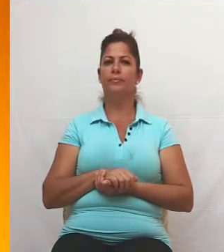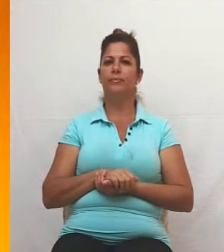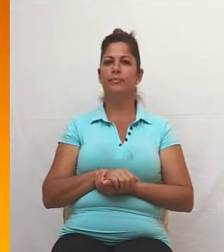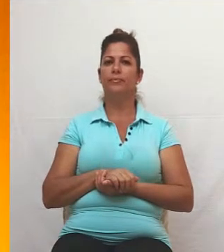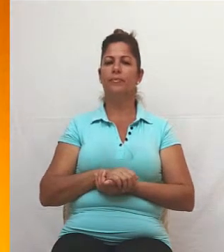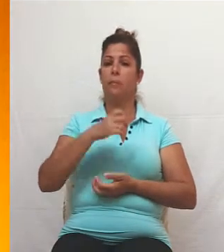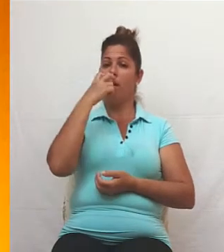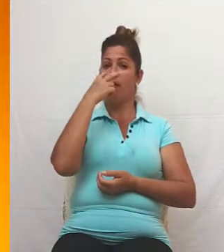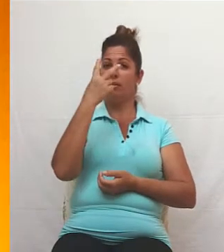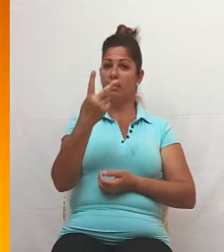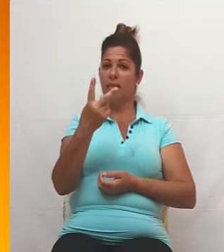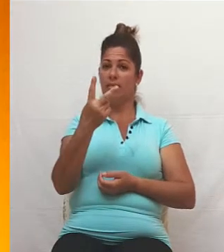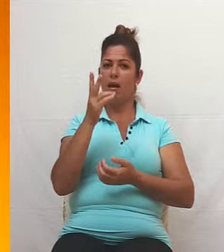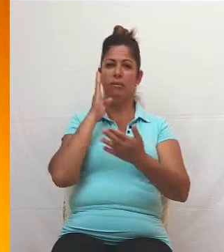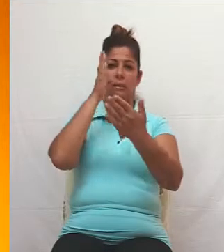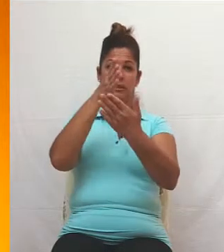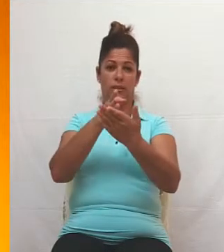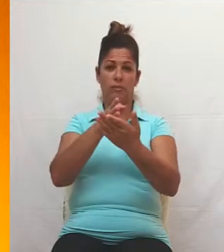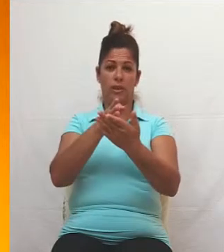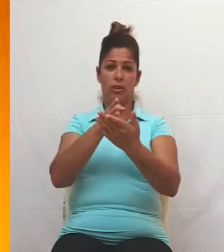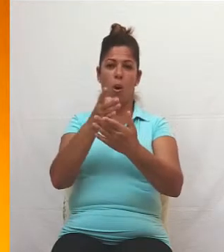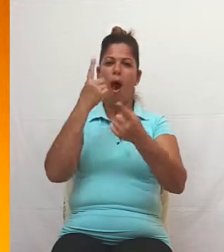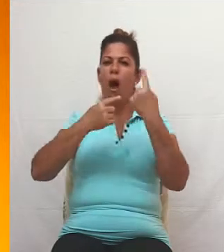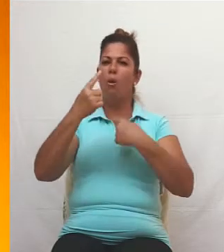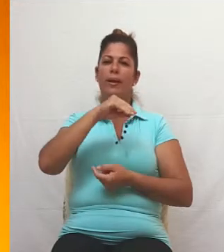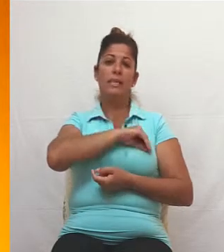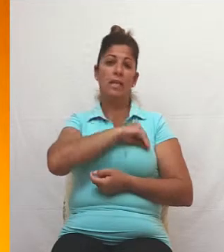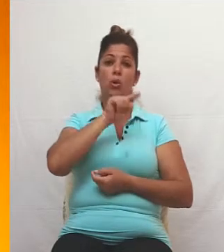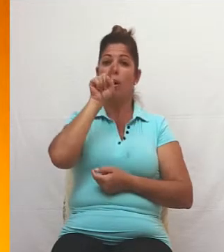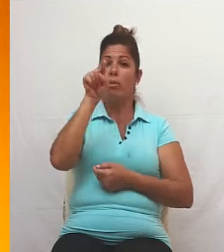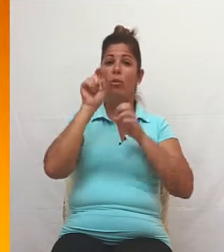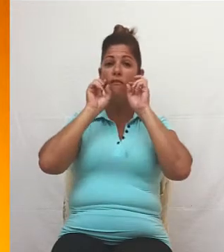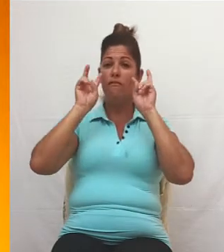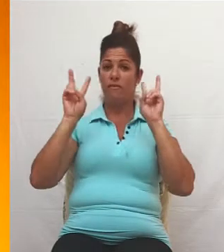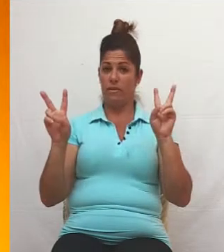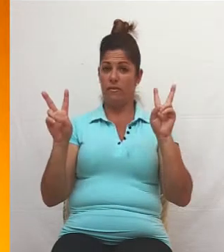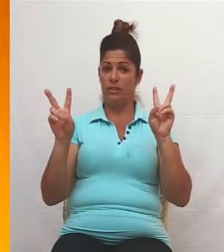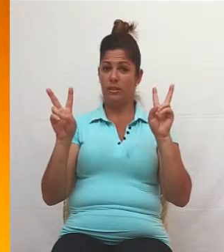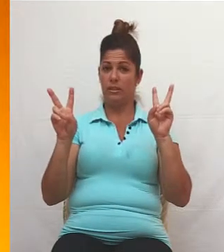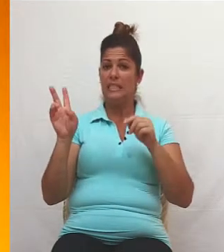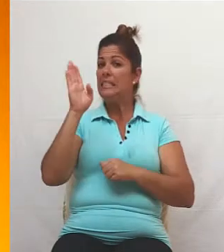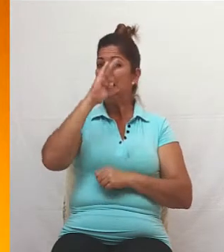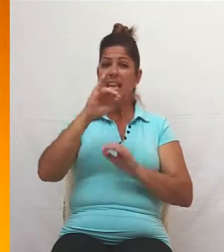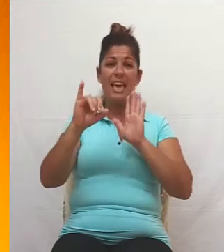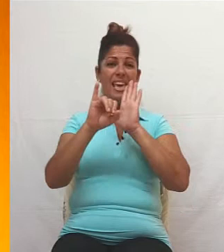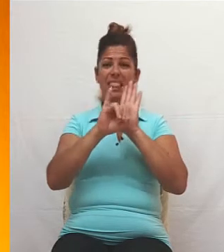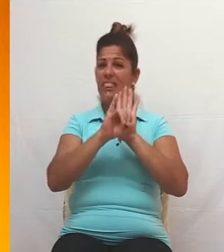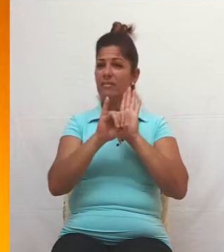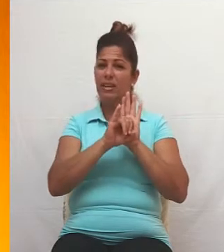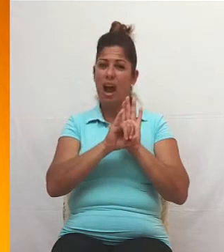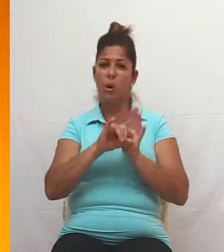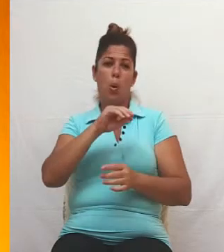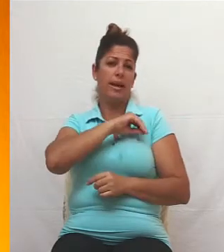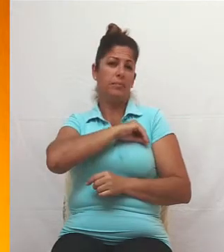cuando atiendas intencionadamente a la sensación que estés viviendo sin identificarte con los